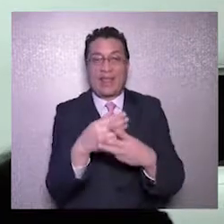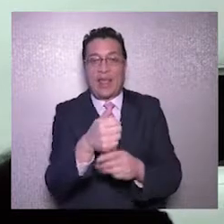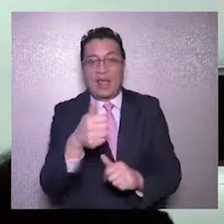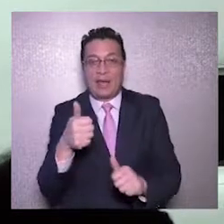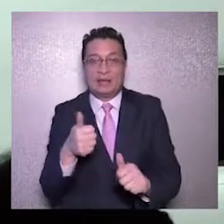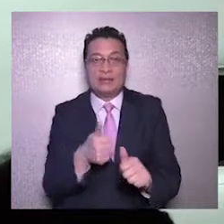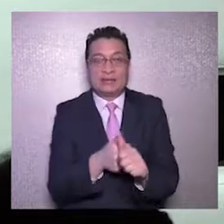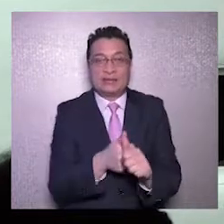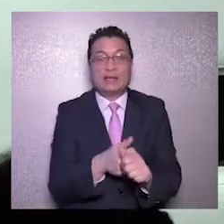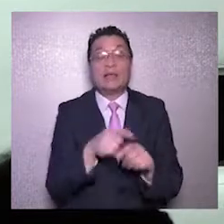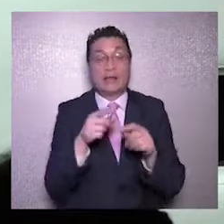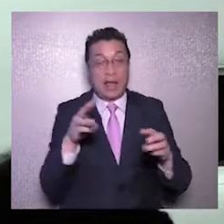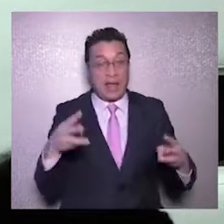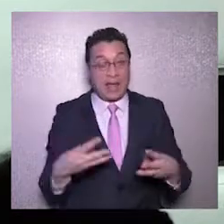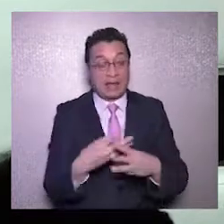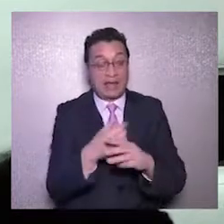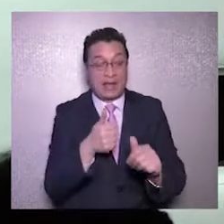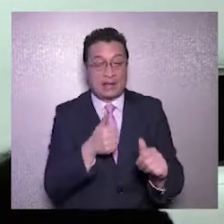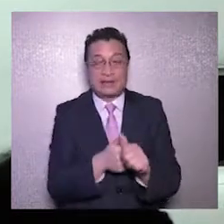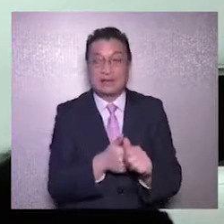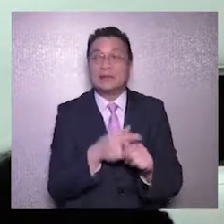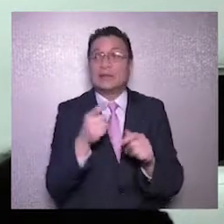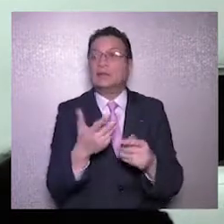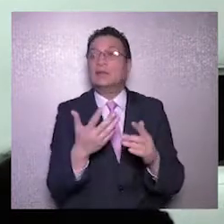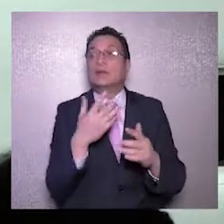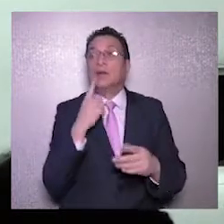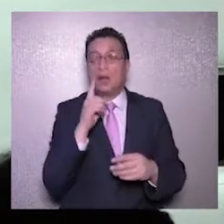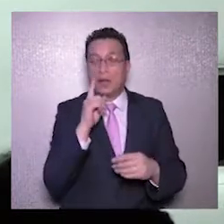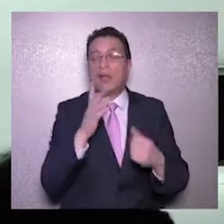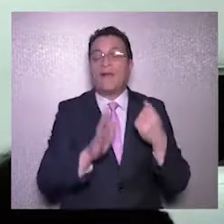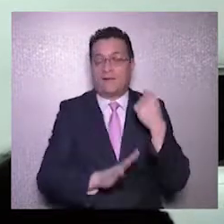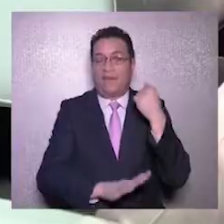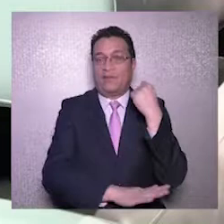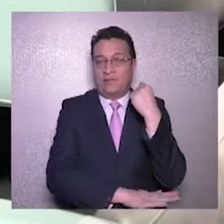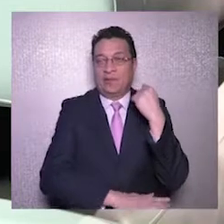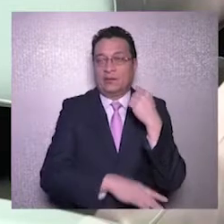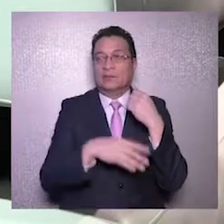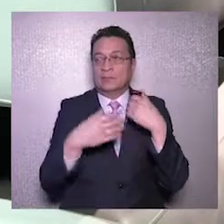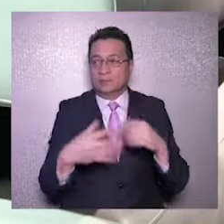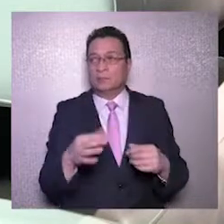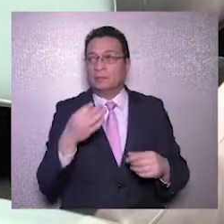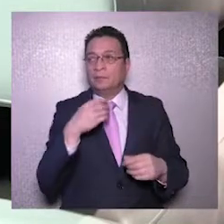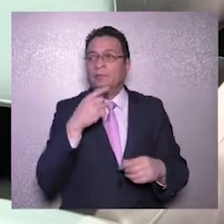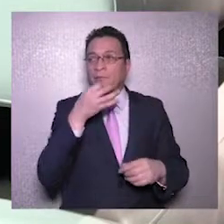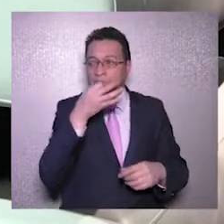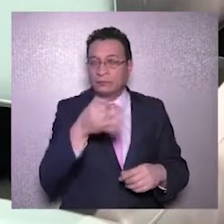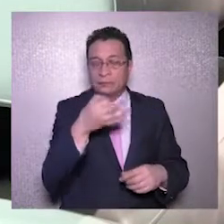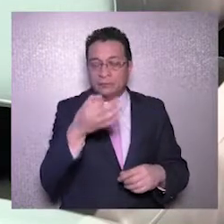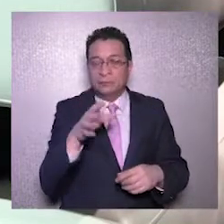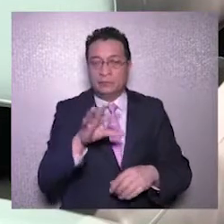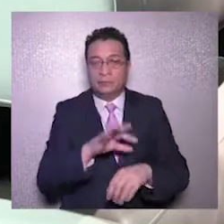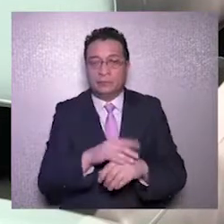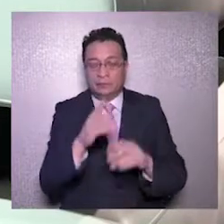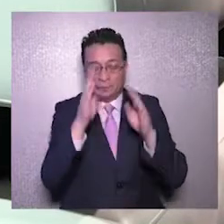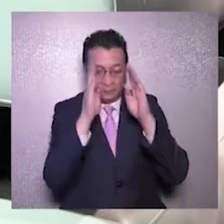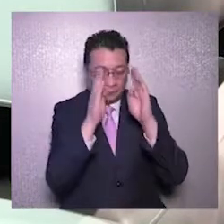La red asistencial se sustenta, y aquí rescato lo que dice el doctor Ipinza, en la atención primaria. Ahí